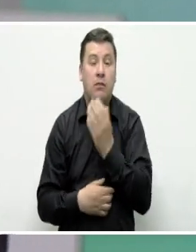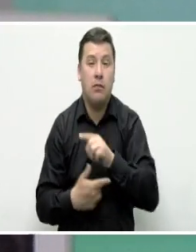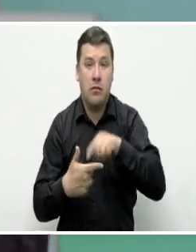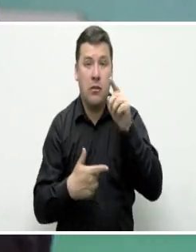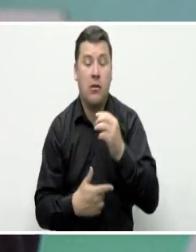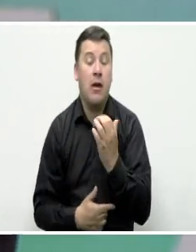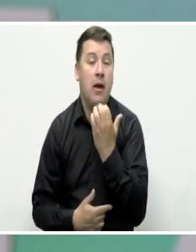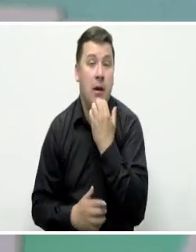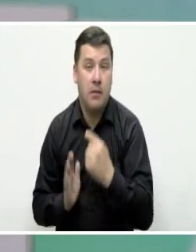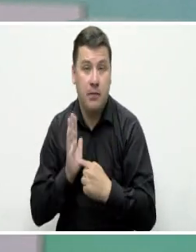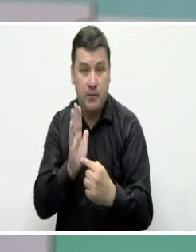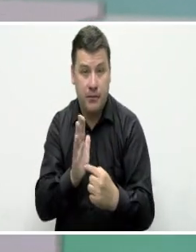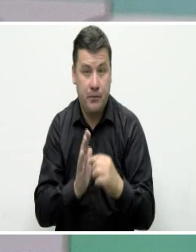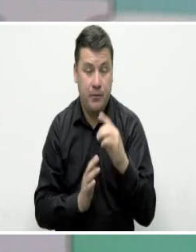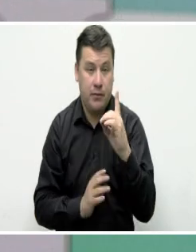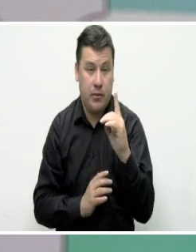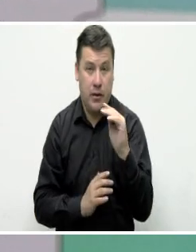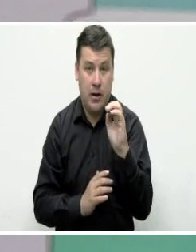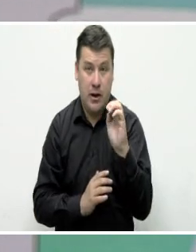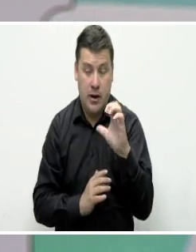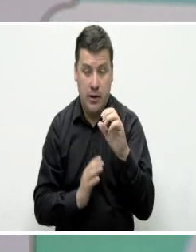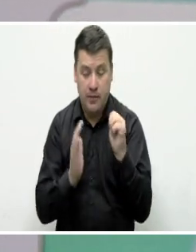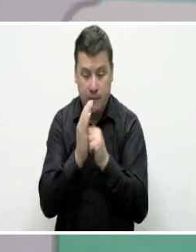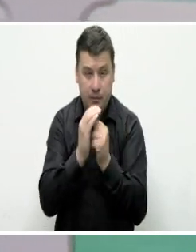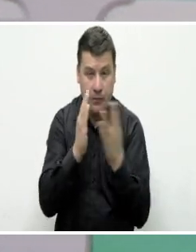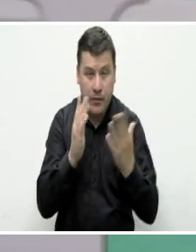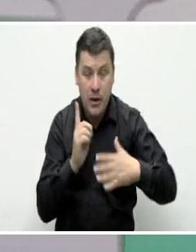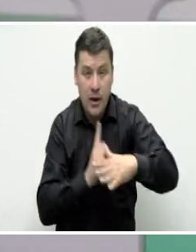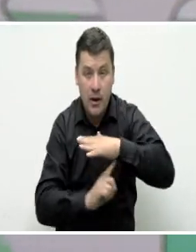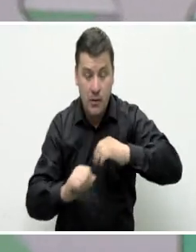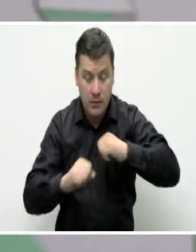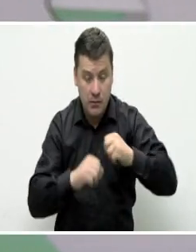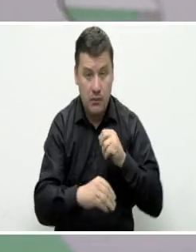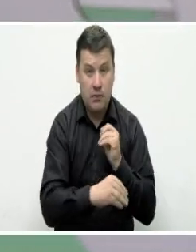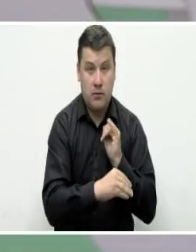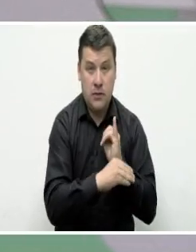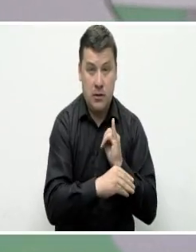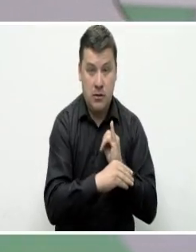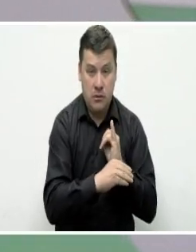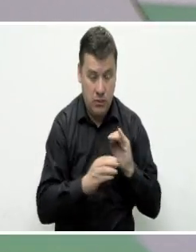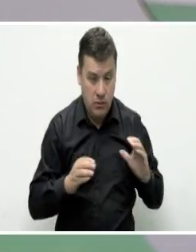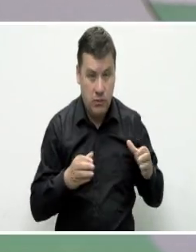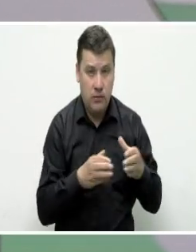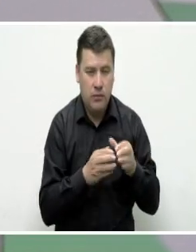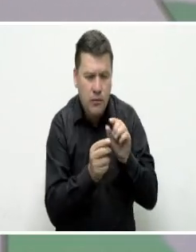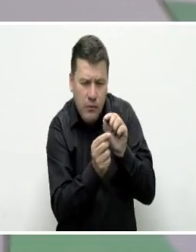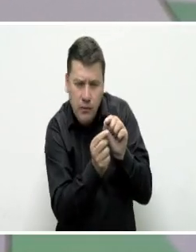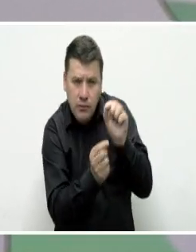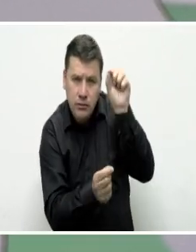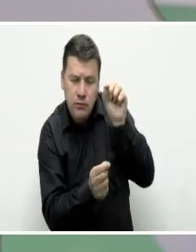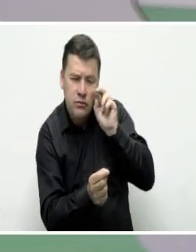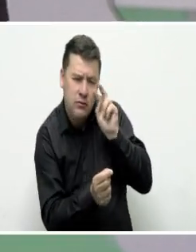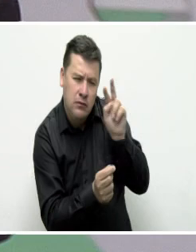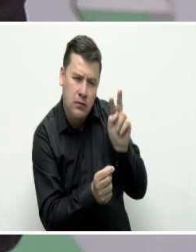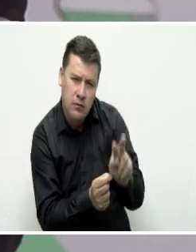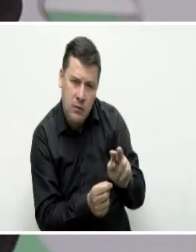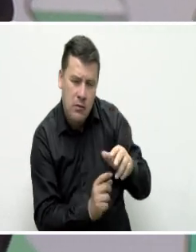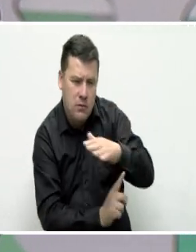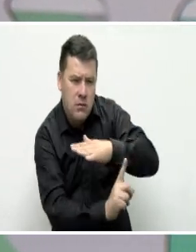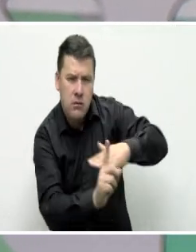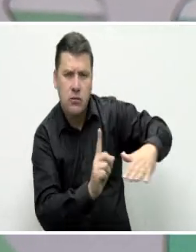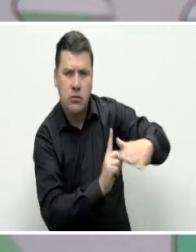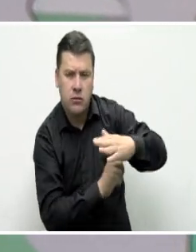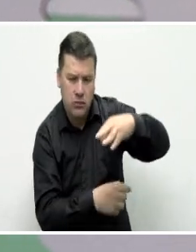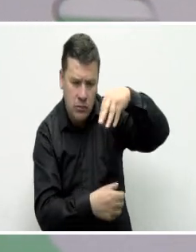el DANE, la encuesta sobre ambiente y desempeño institucional, que mide justamente el ambiente